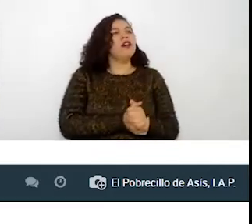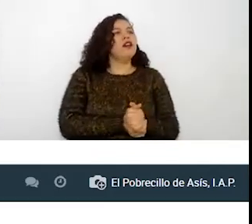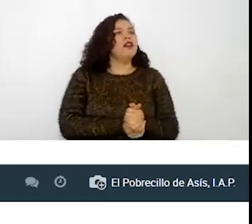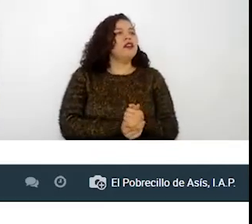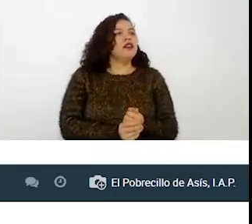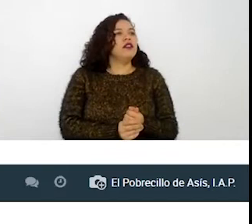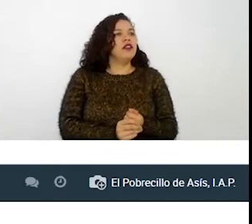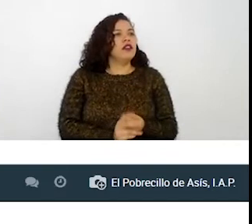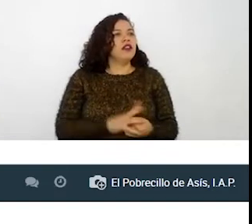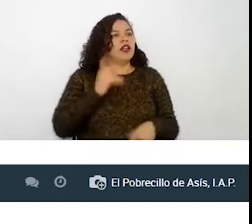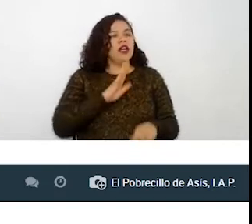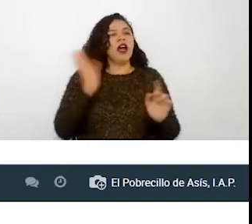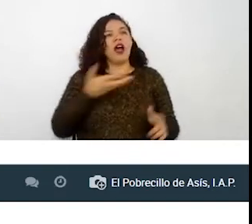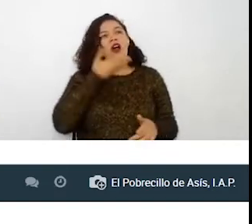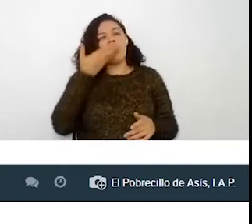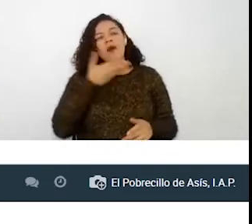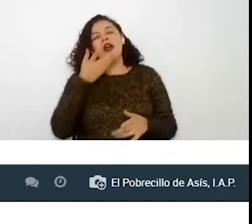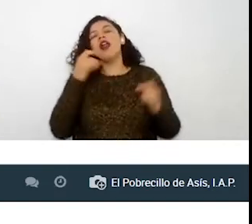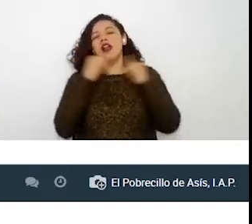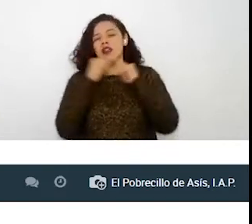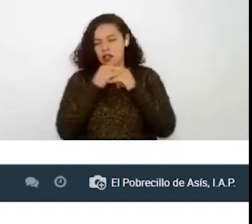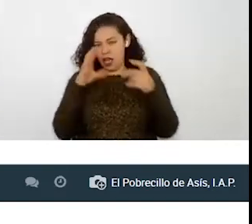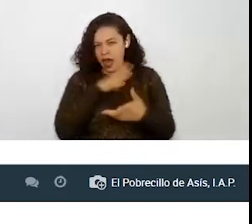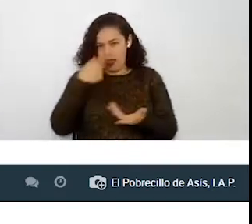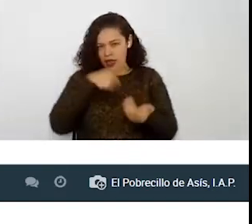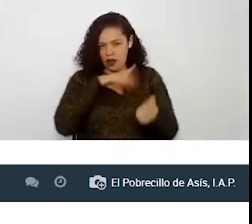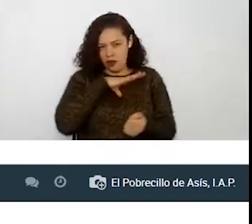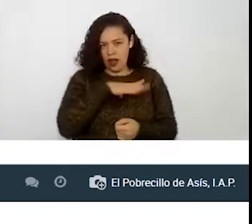como algo muy común que se otorga en las instituciones